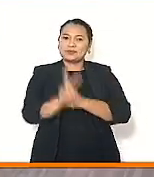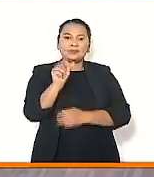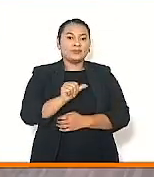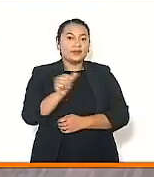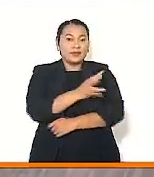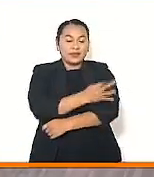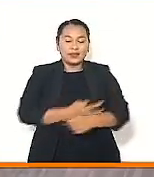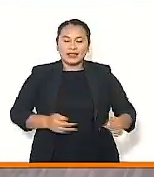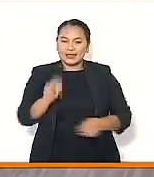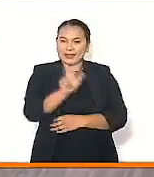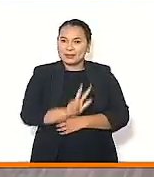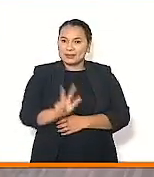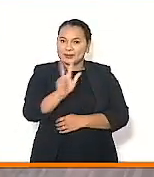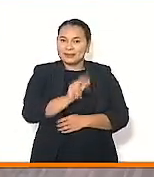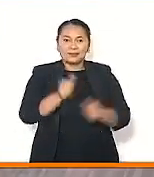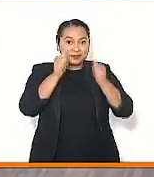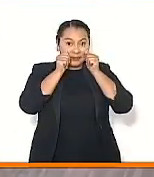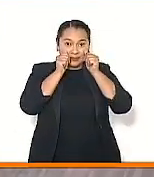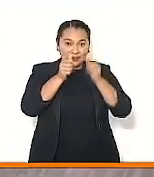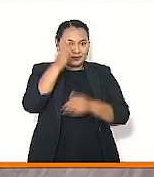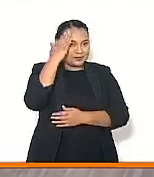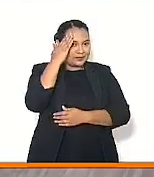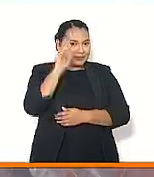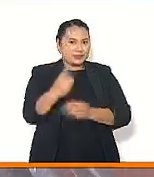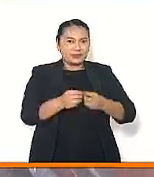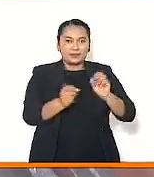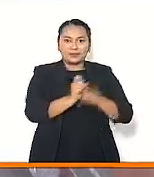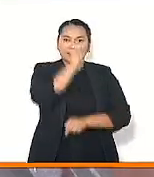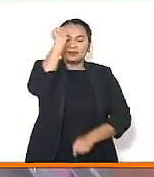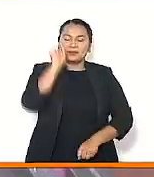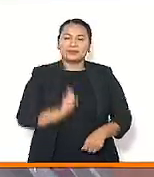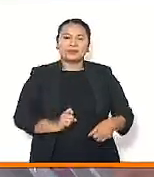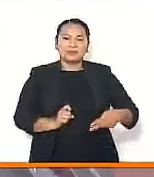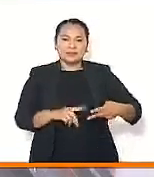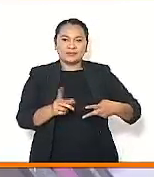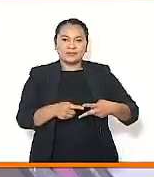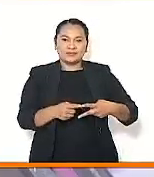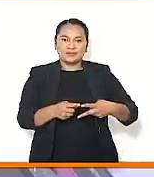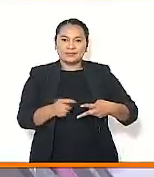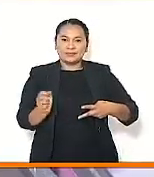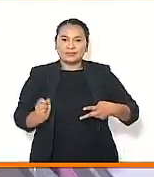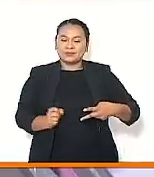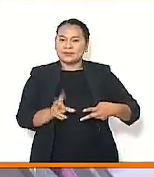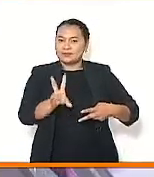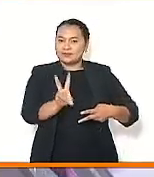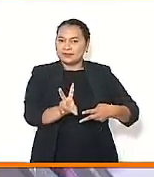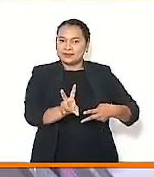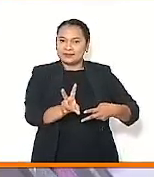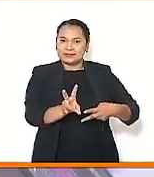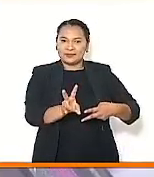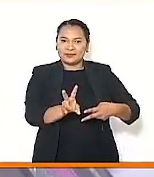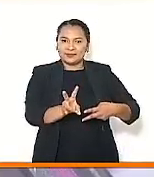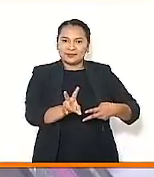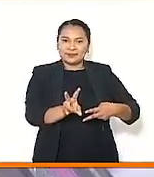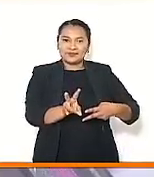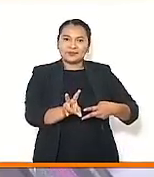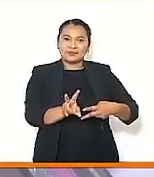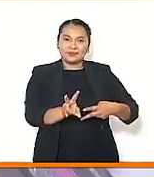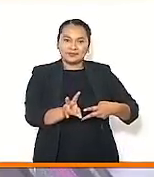de martes. Atentos porque el primer número ganador y su primer dígito es el 7, segundo